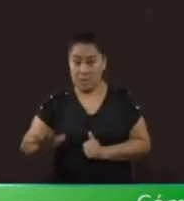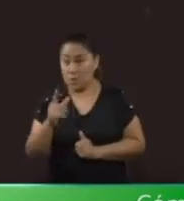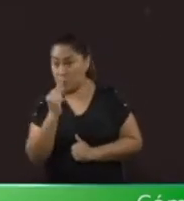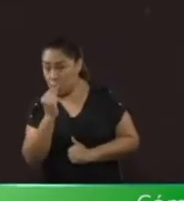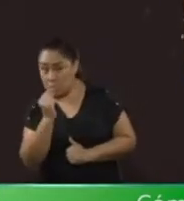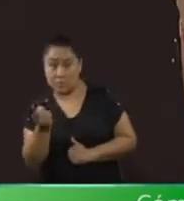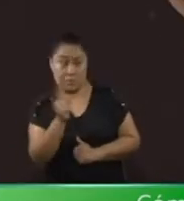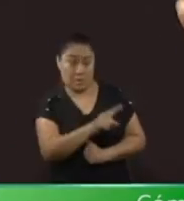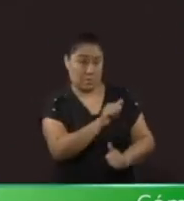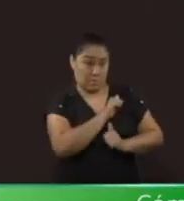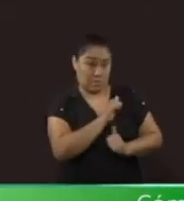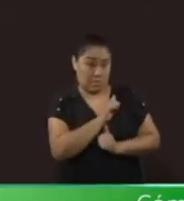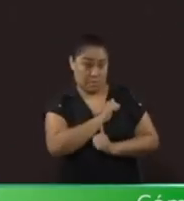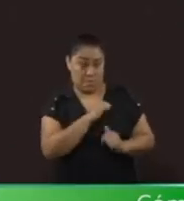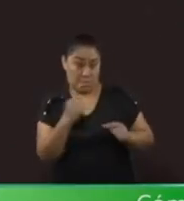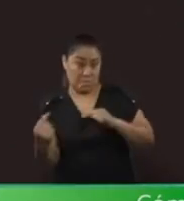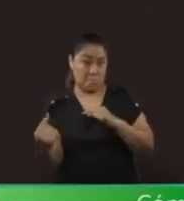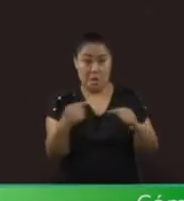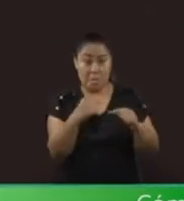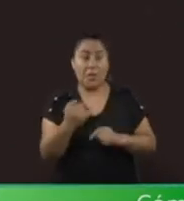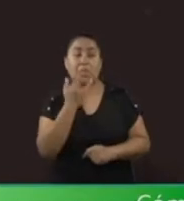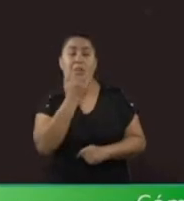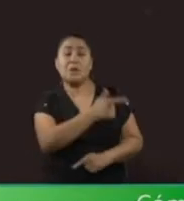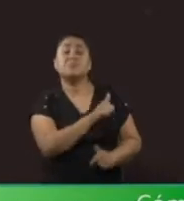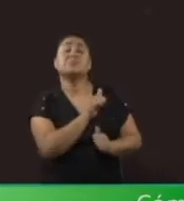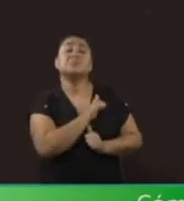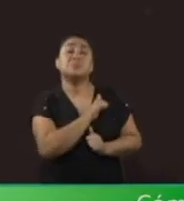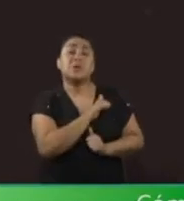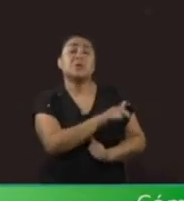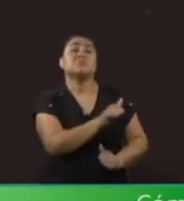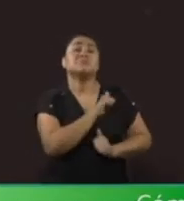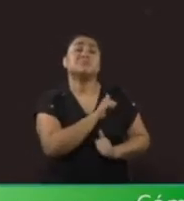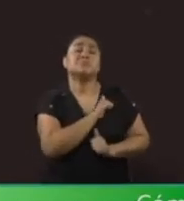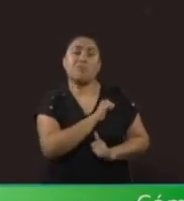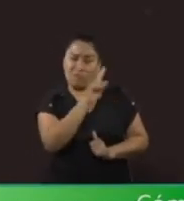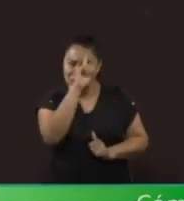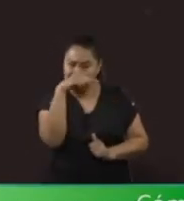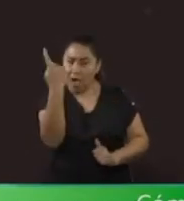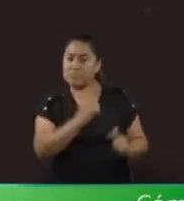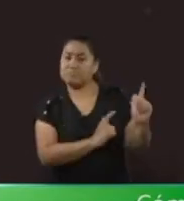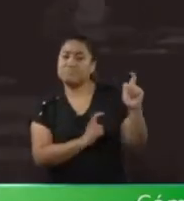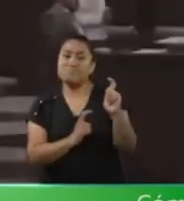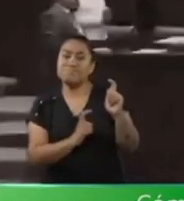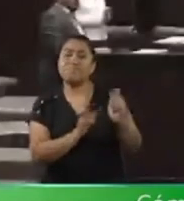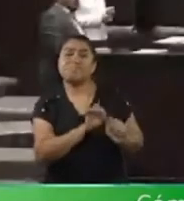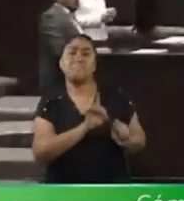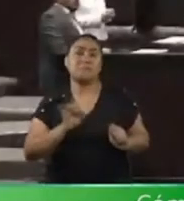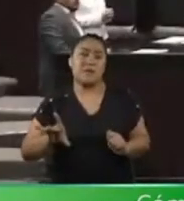militar entran en pugna, los militares tienen armas. Es cuanto.